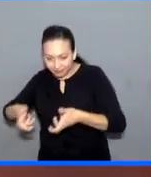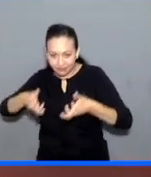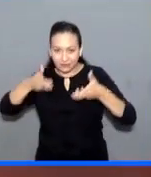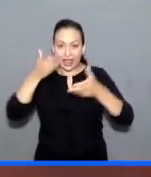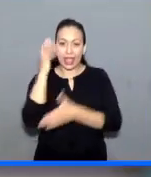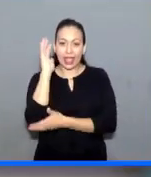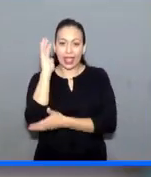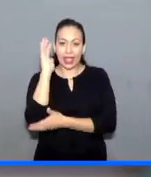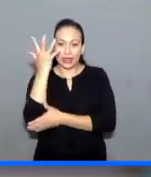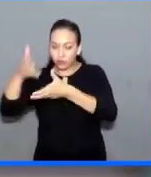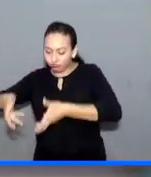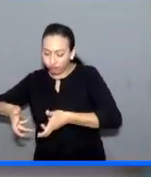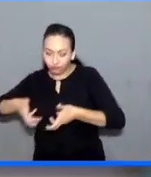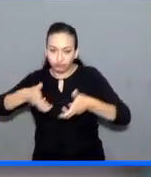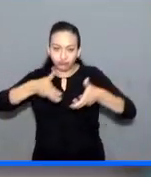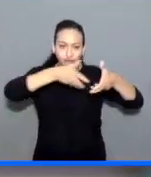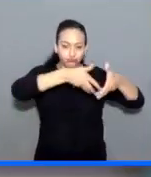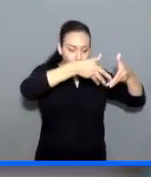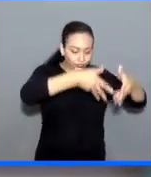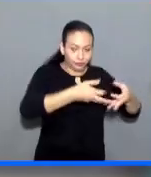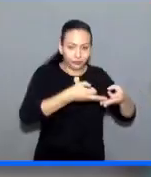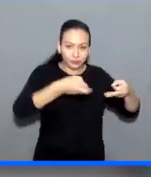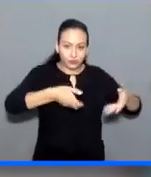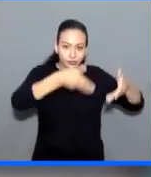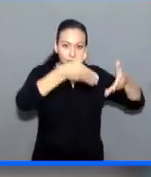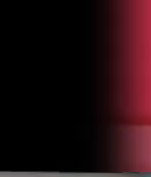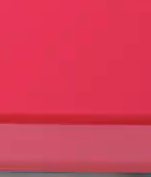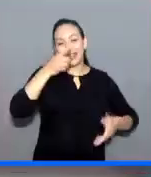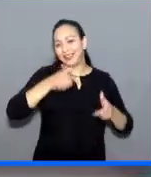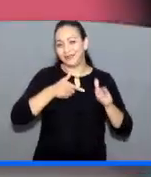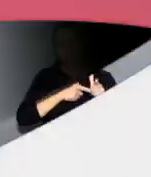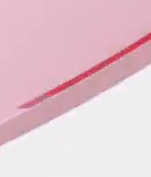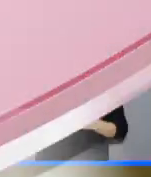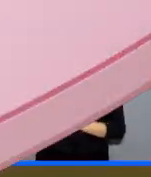duración que afecten el medio ambiente.